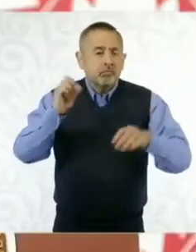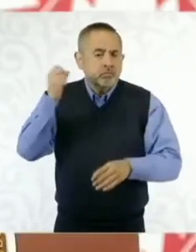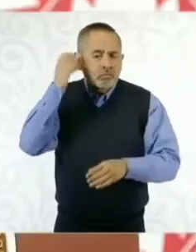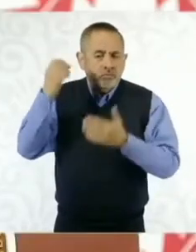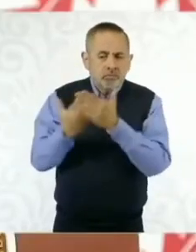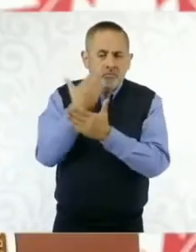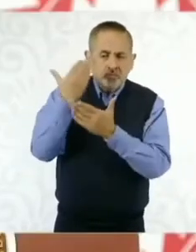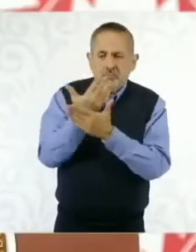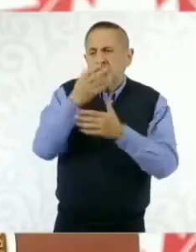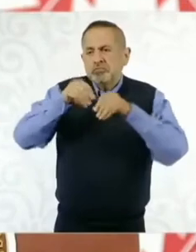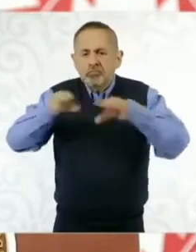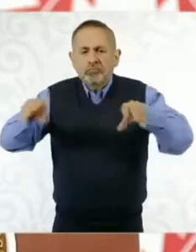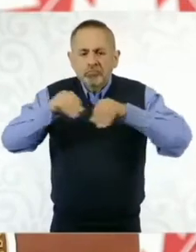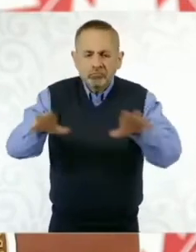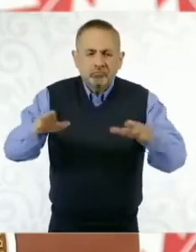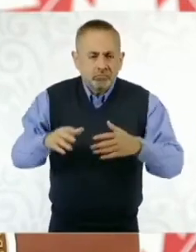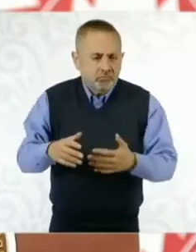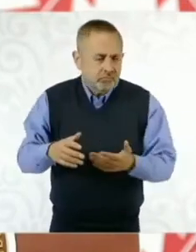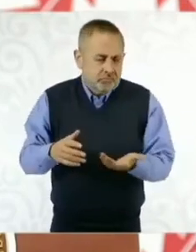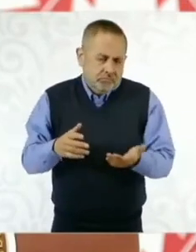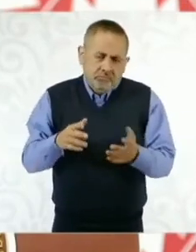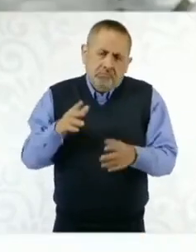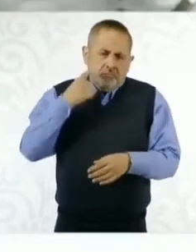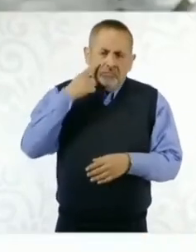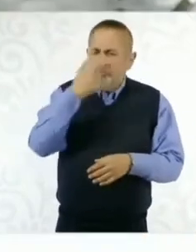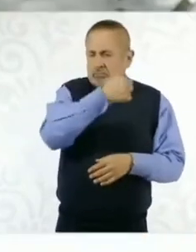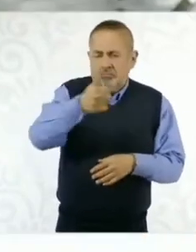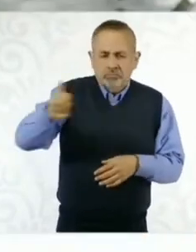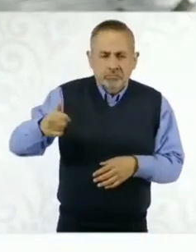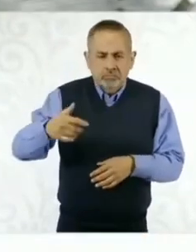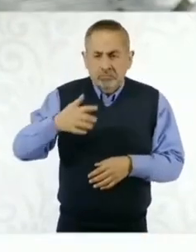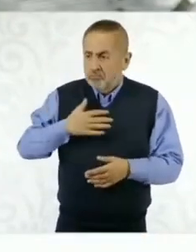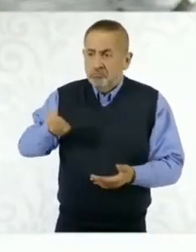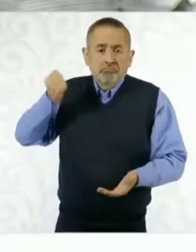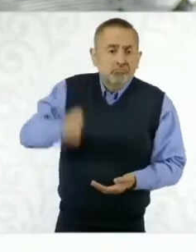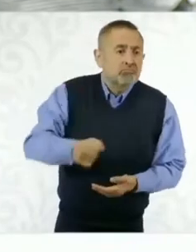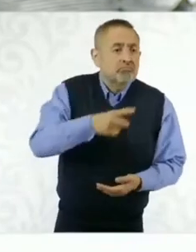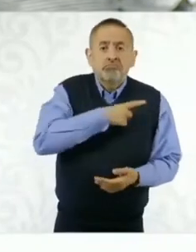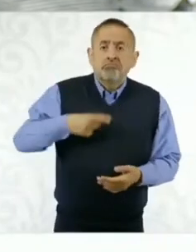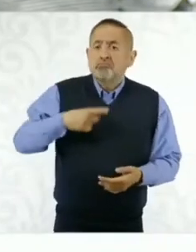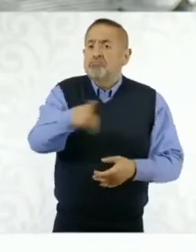ya depende también tampoco queremos nosotros que se imponga algo, ¿no?